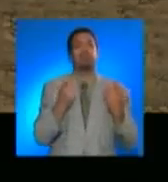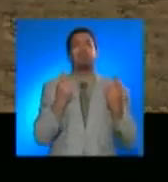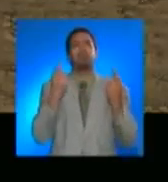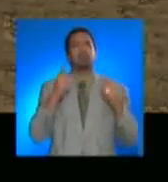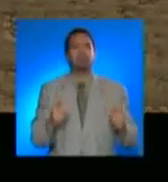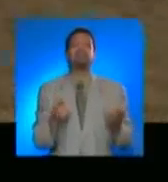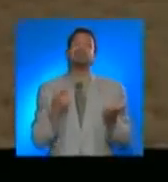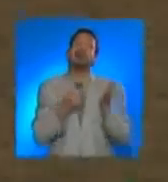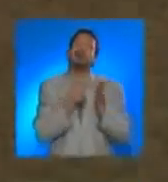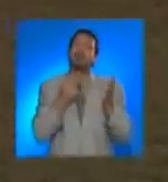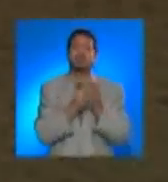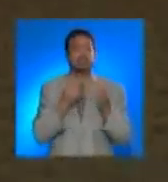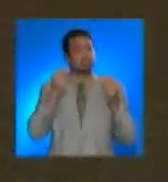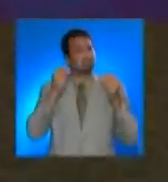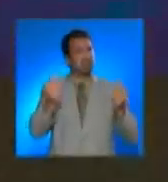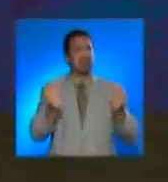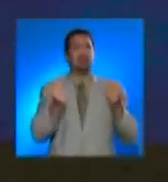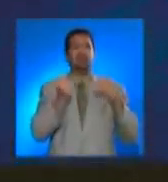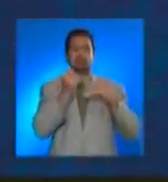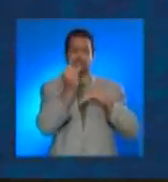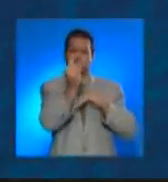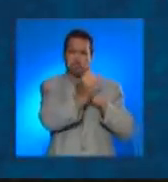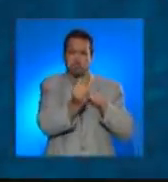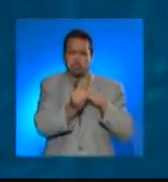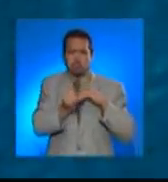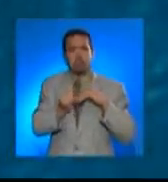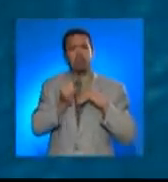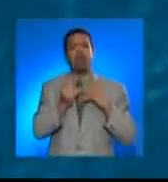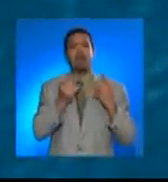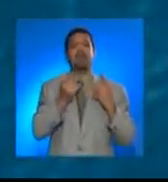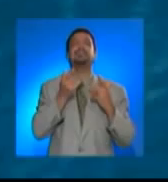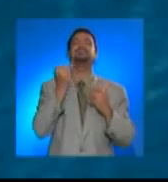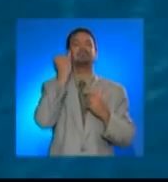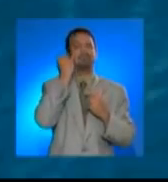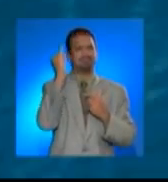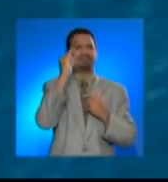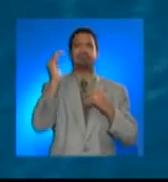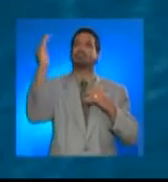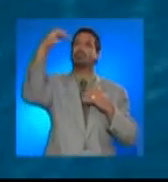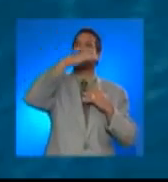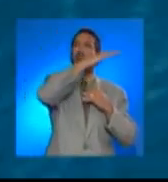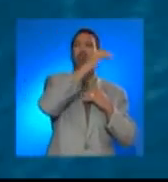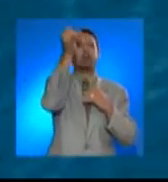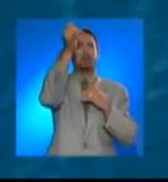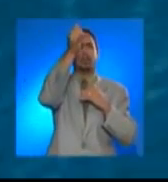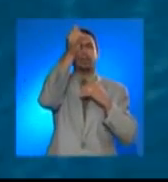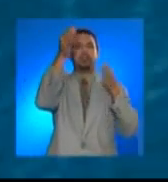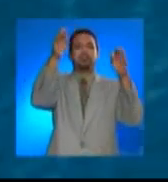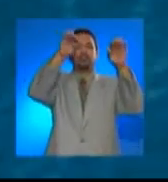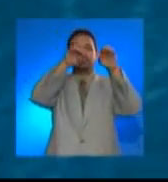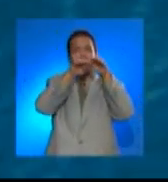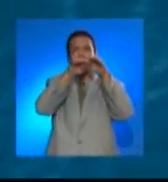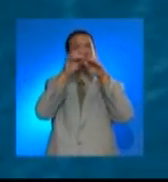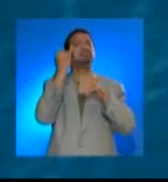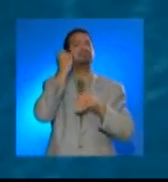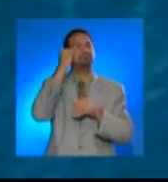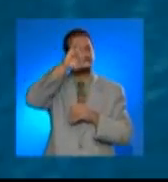olvidar que terremotos más pequeños pueden producir deslizamientos, que a su vez pueden generar un tsunami local